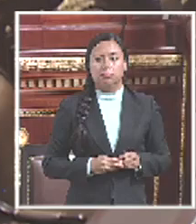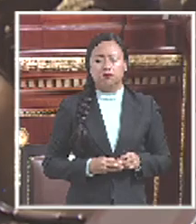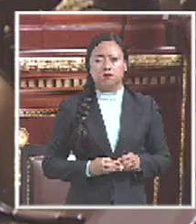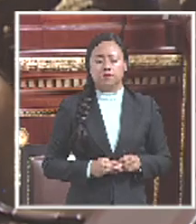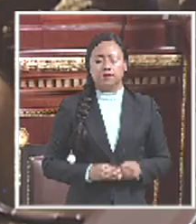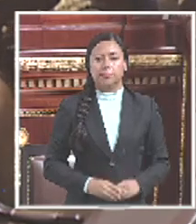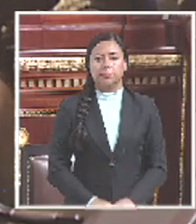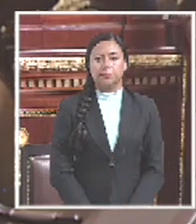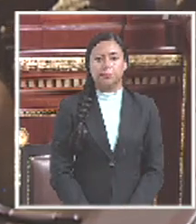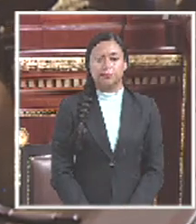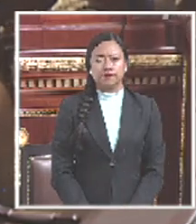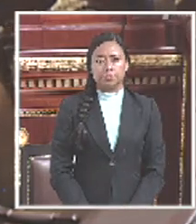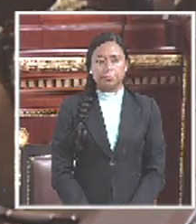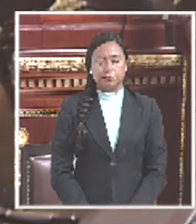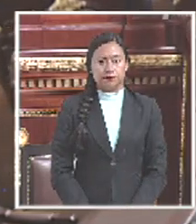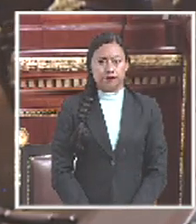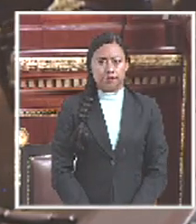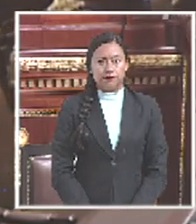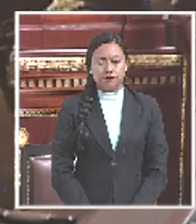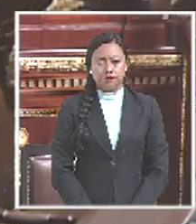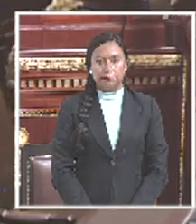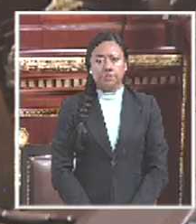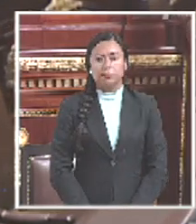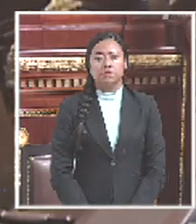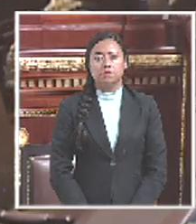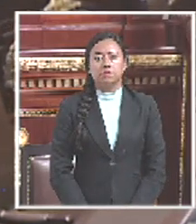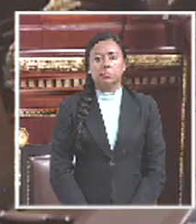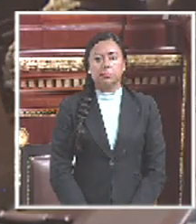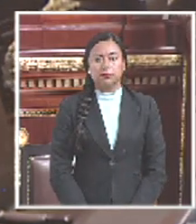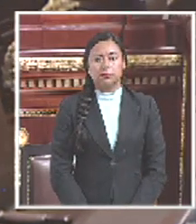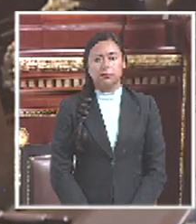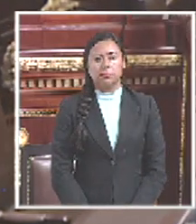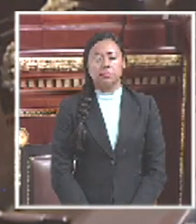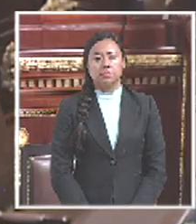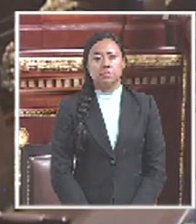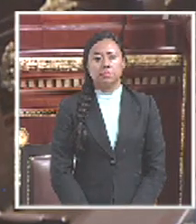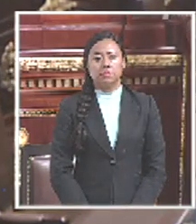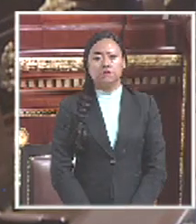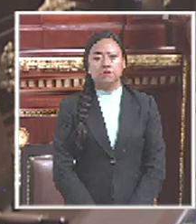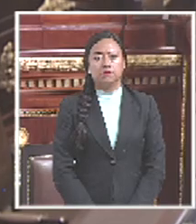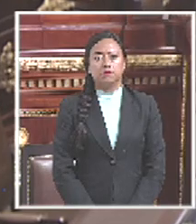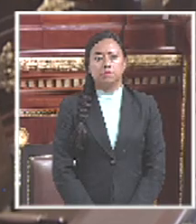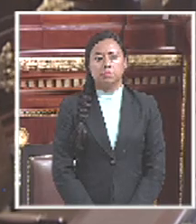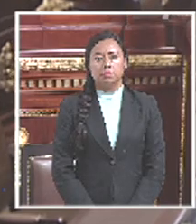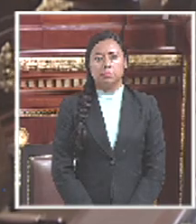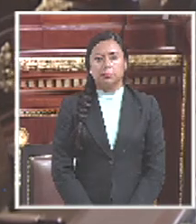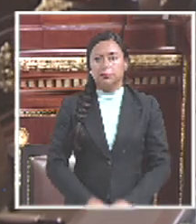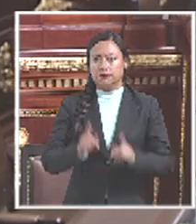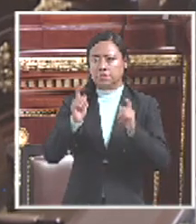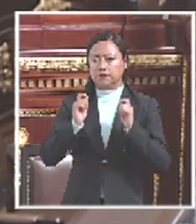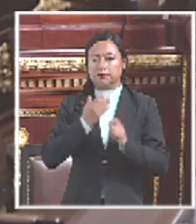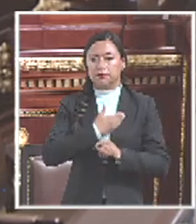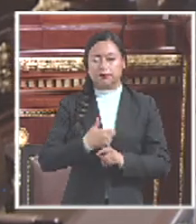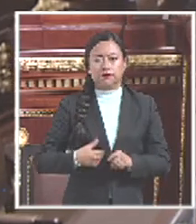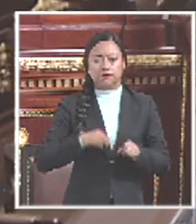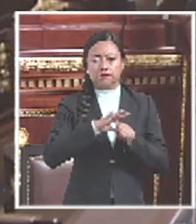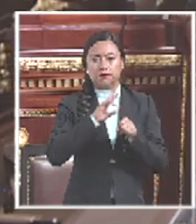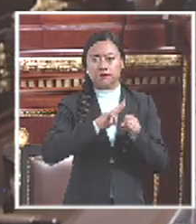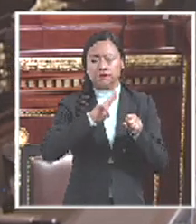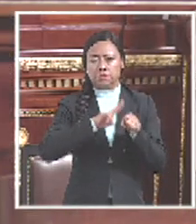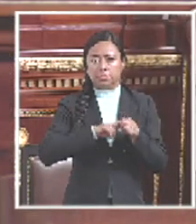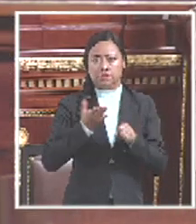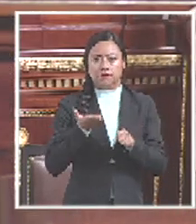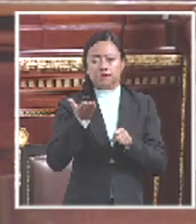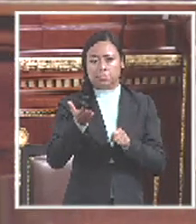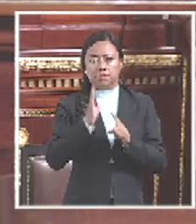Por instrucciones de la Presidencia, en votación económica se solicita a